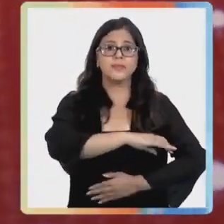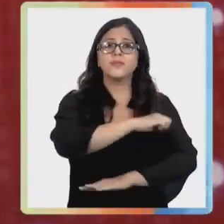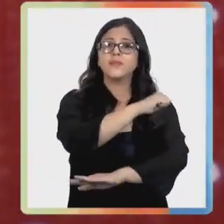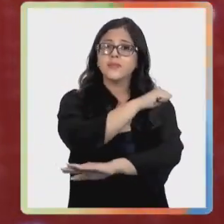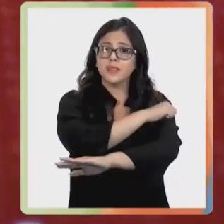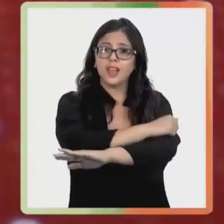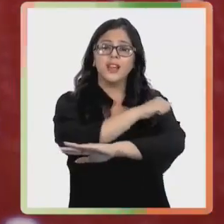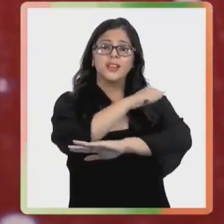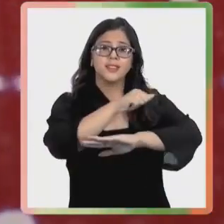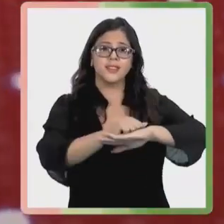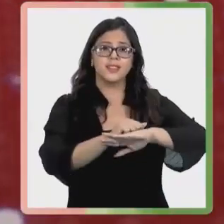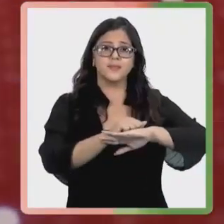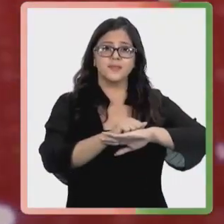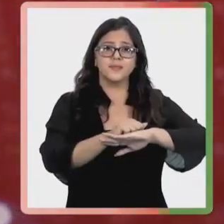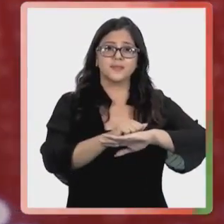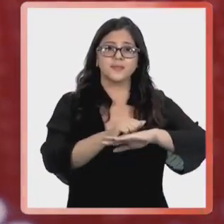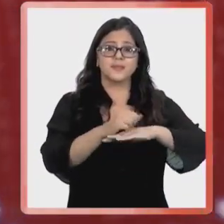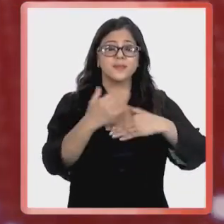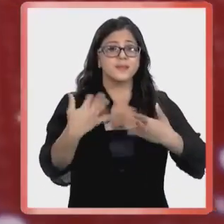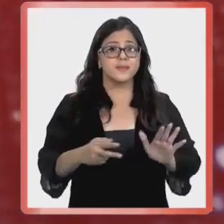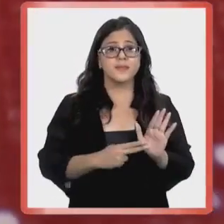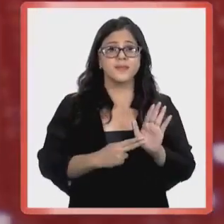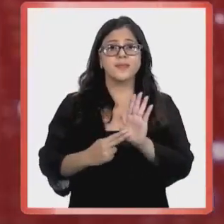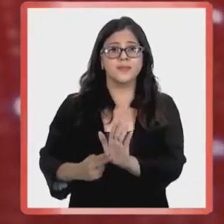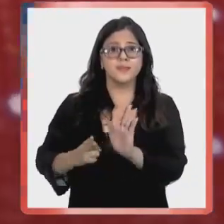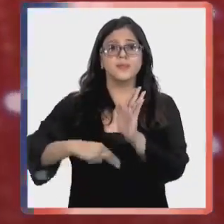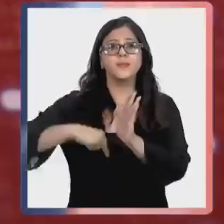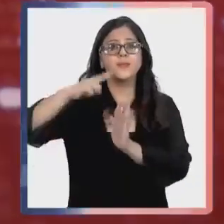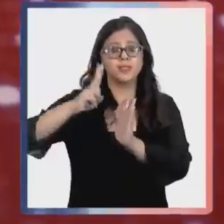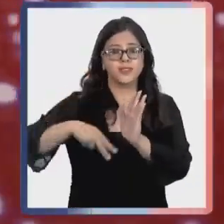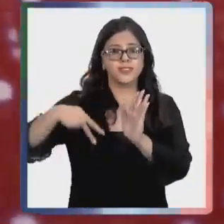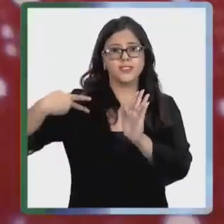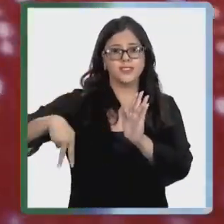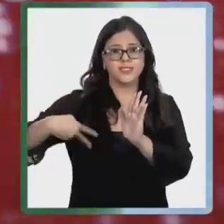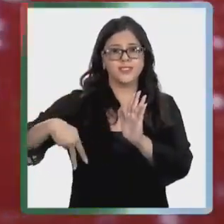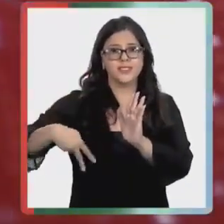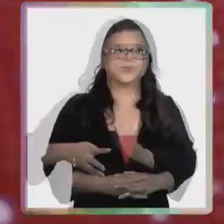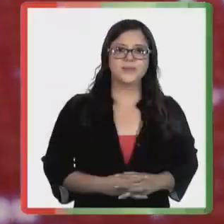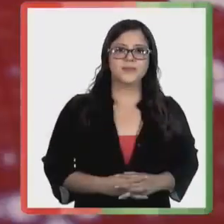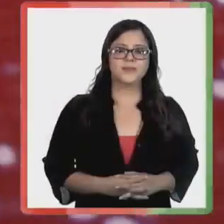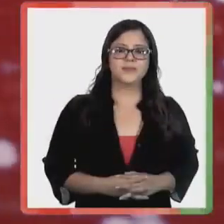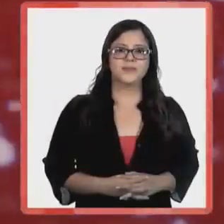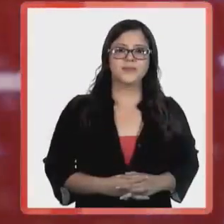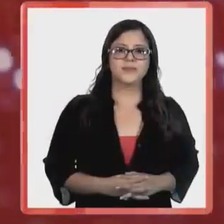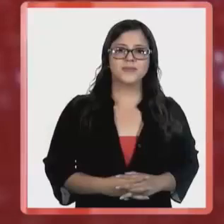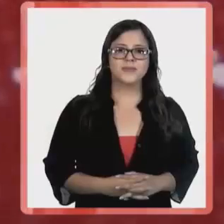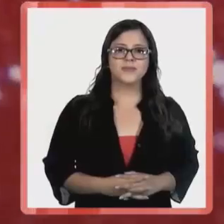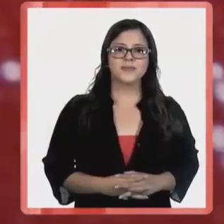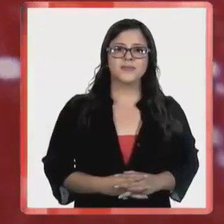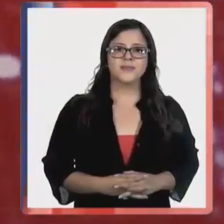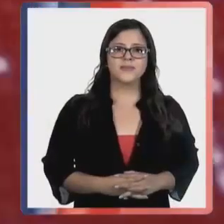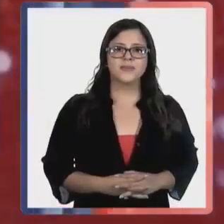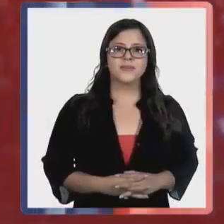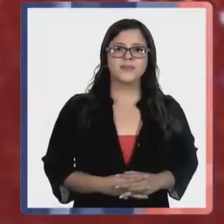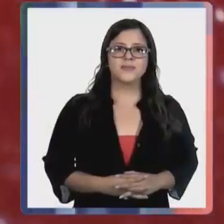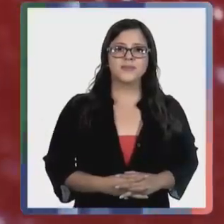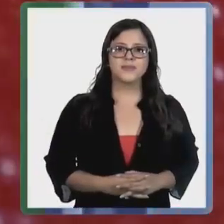Televisión de Señal Abierta de Chile, Arcatel, presentó Portavoz Noticias.